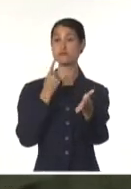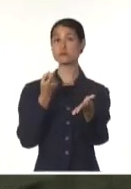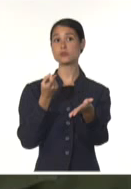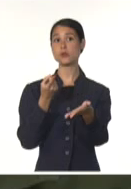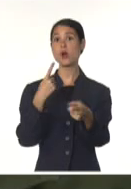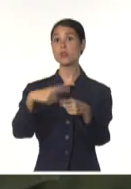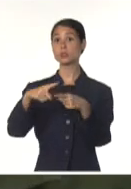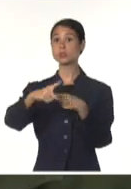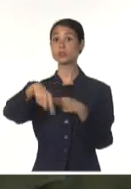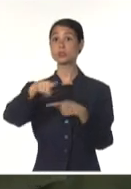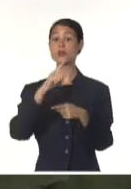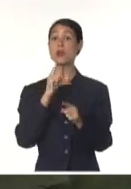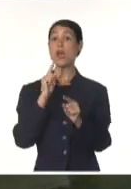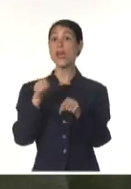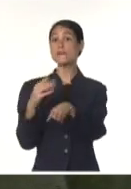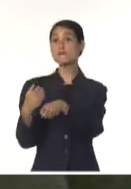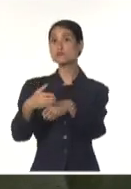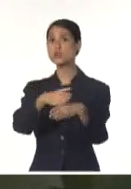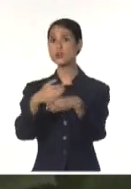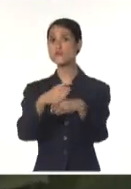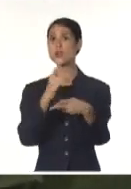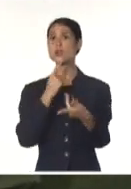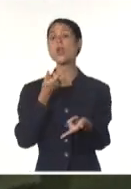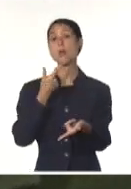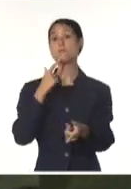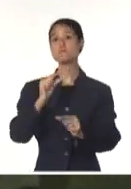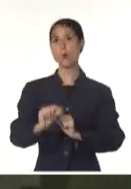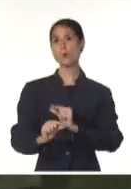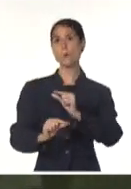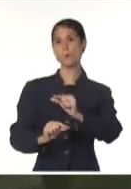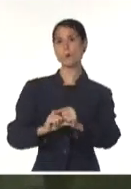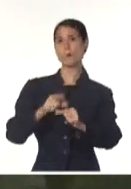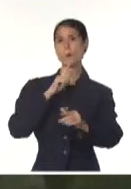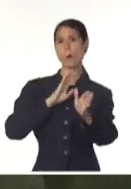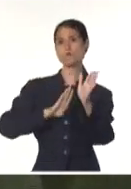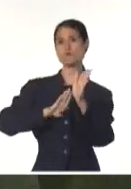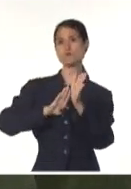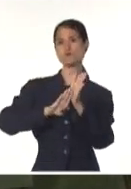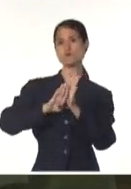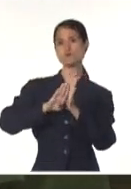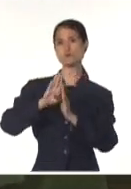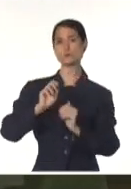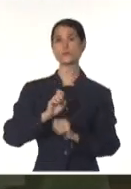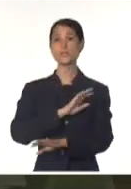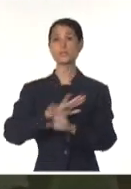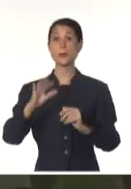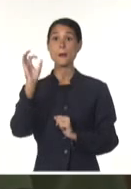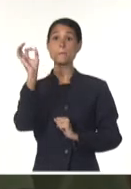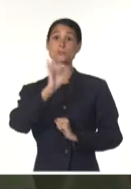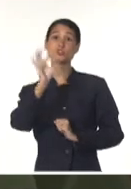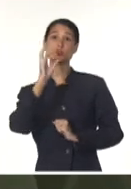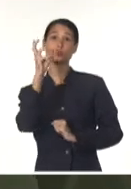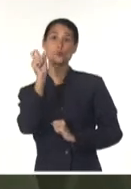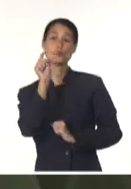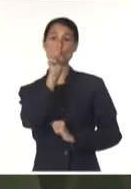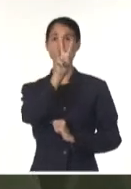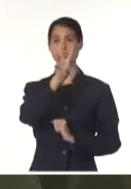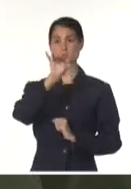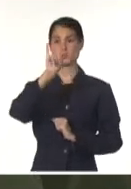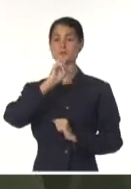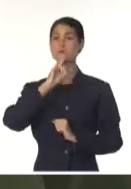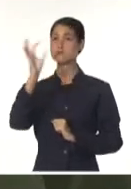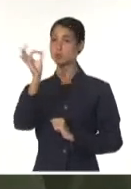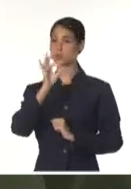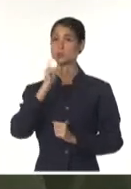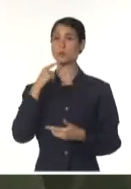electricidad. Hay que decir que hay un avance notable en estos momentos. Hay más de un 36% del